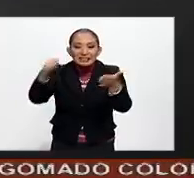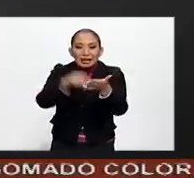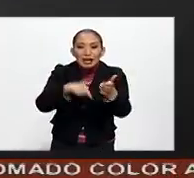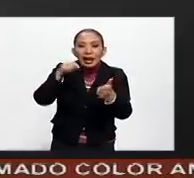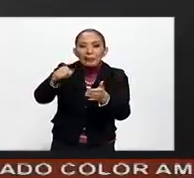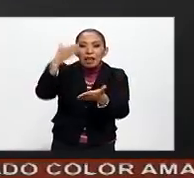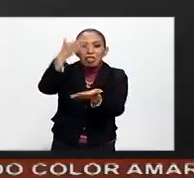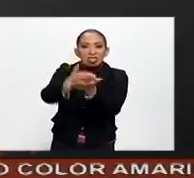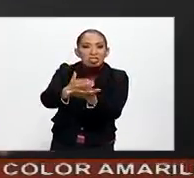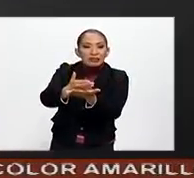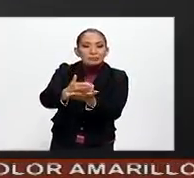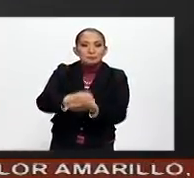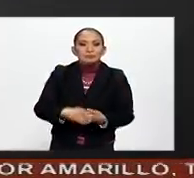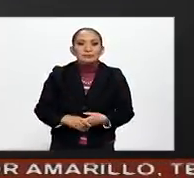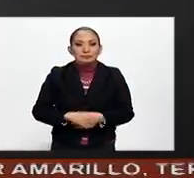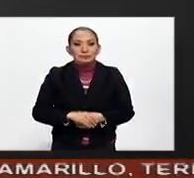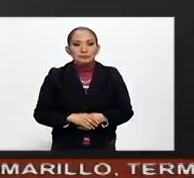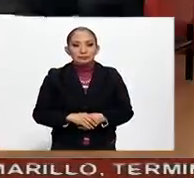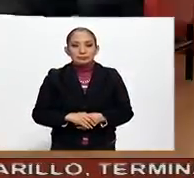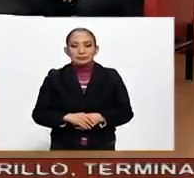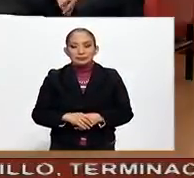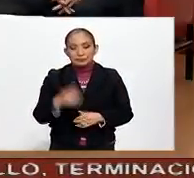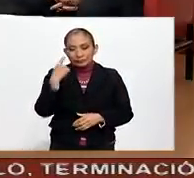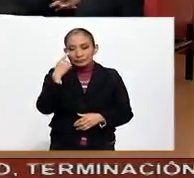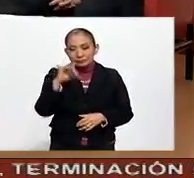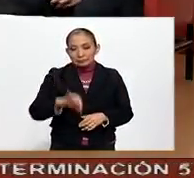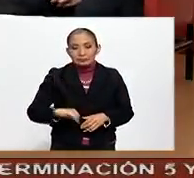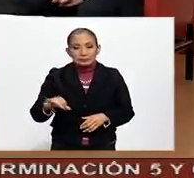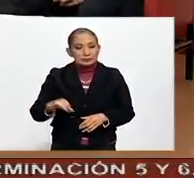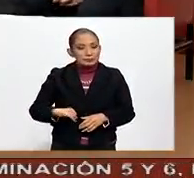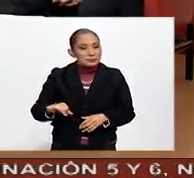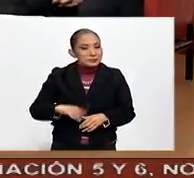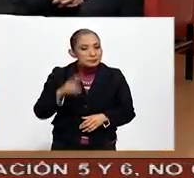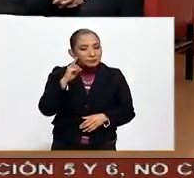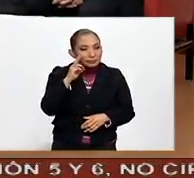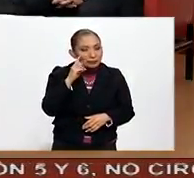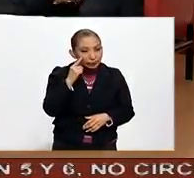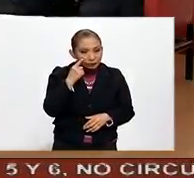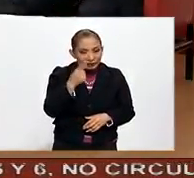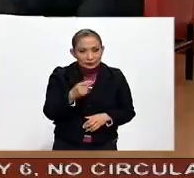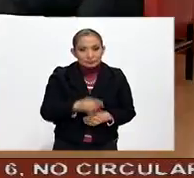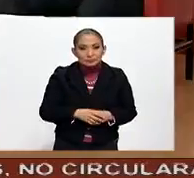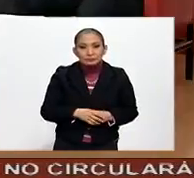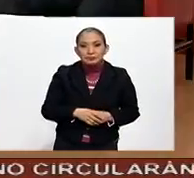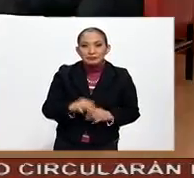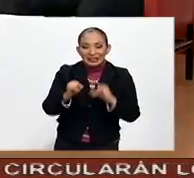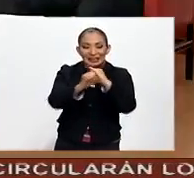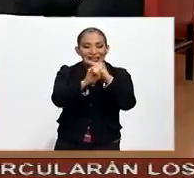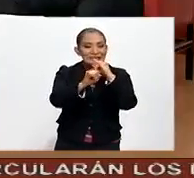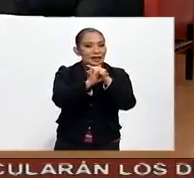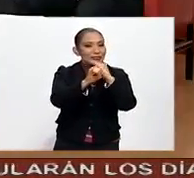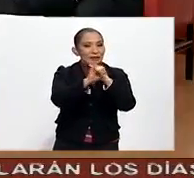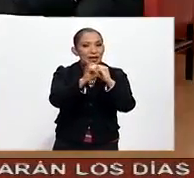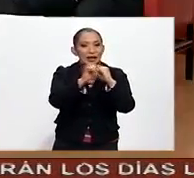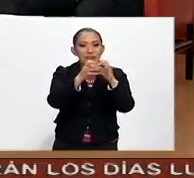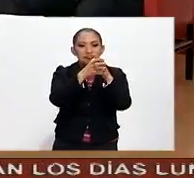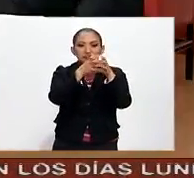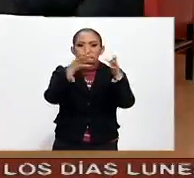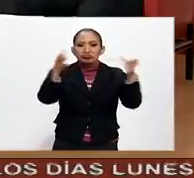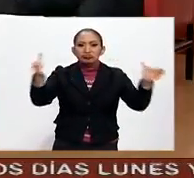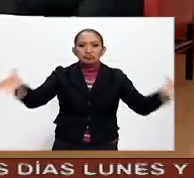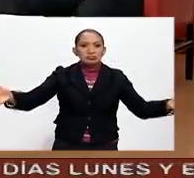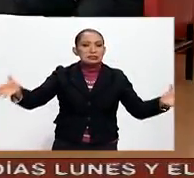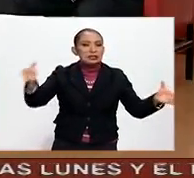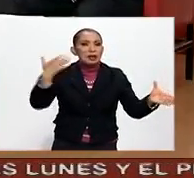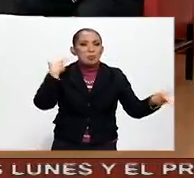cómo bloquear. Y es que algo que mencionas es muy interesante, Melba, porque el Internet es un ente todavía muy abierto,